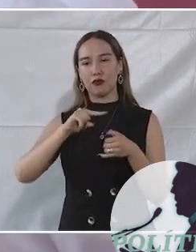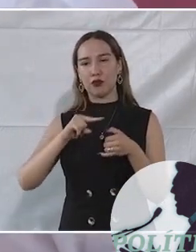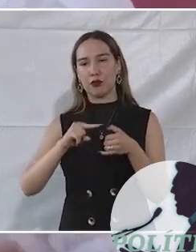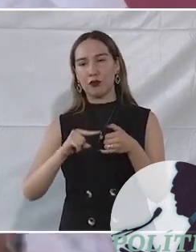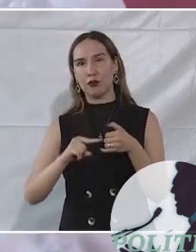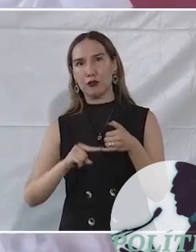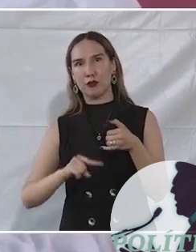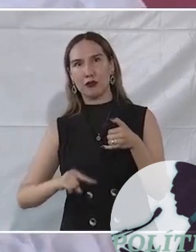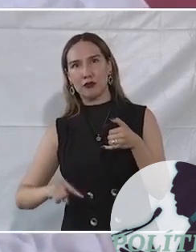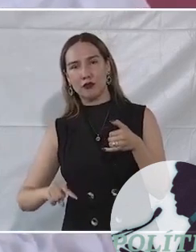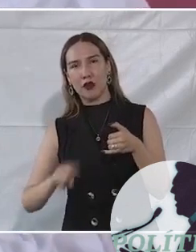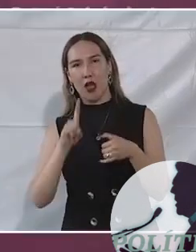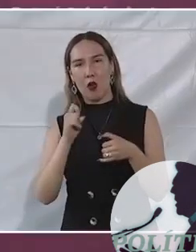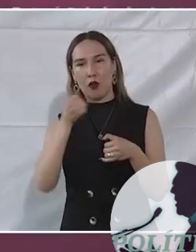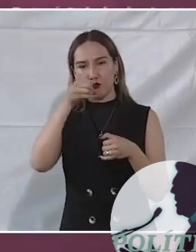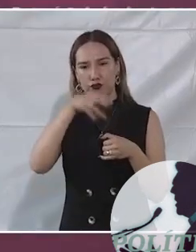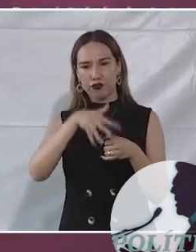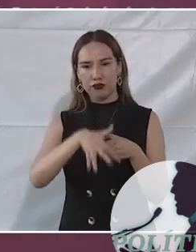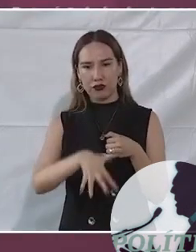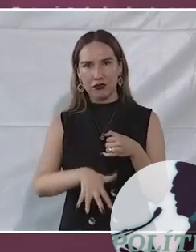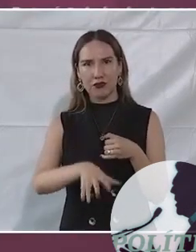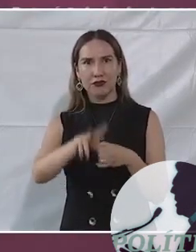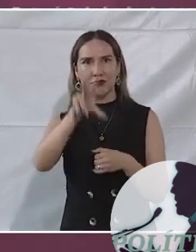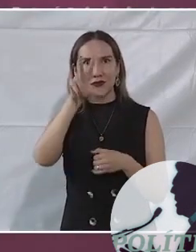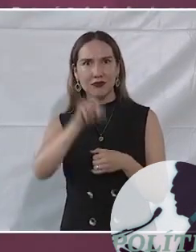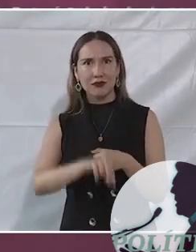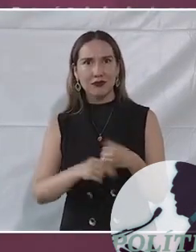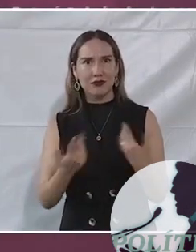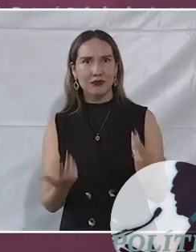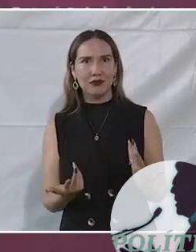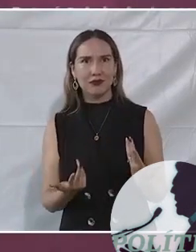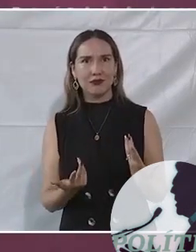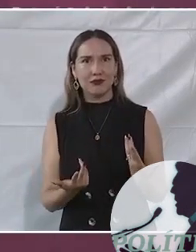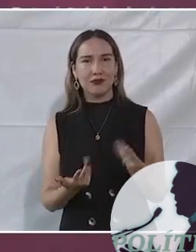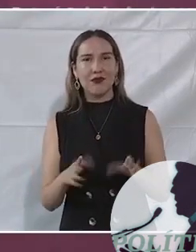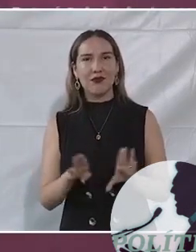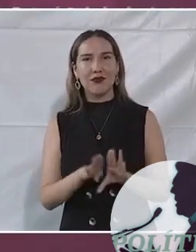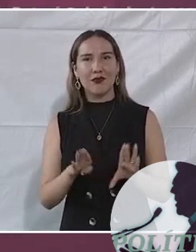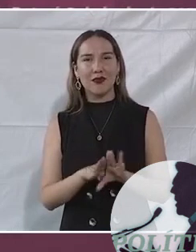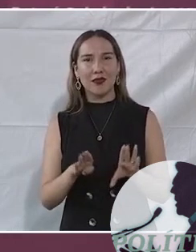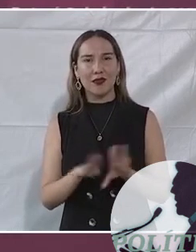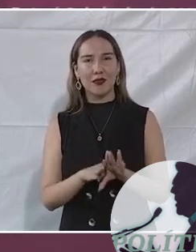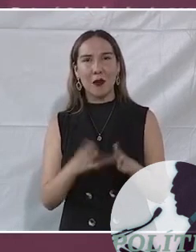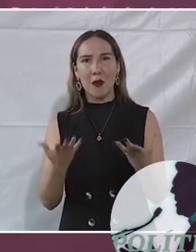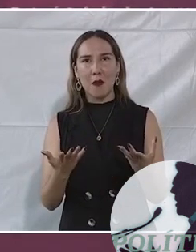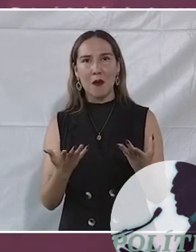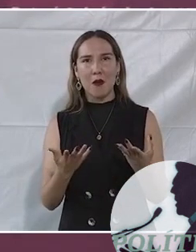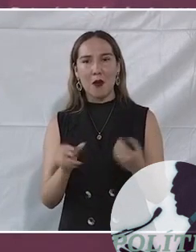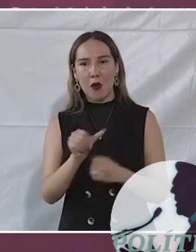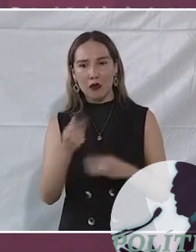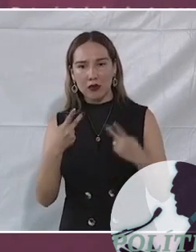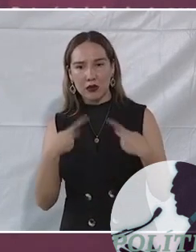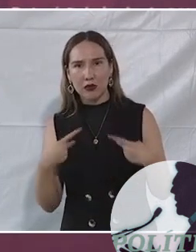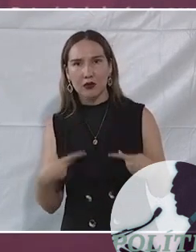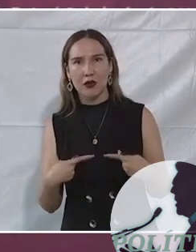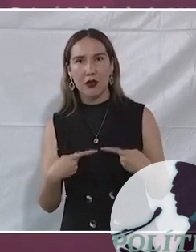todos. No, se llena el vaso y ponen otro vaso. Y nunca